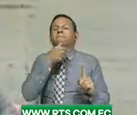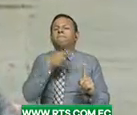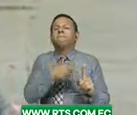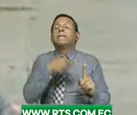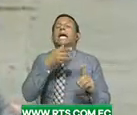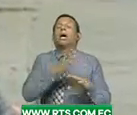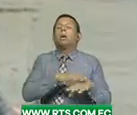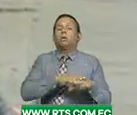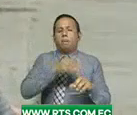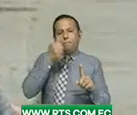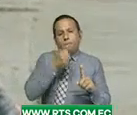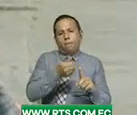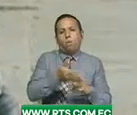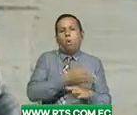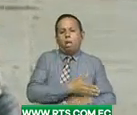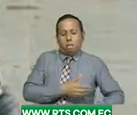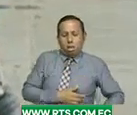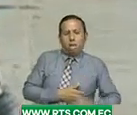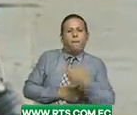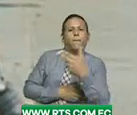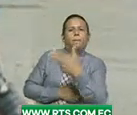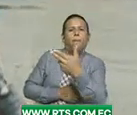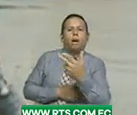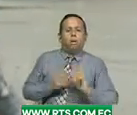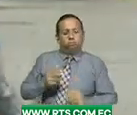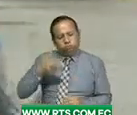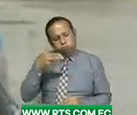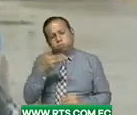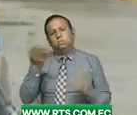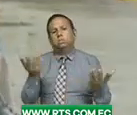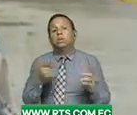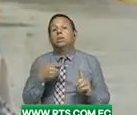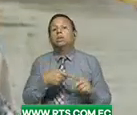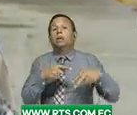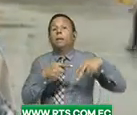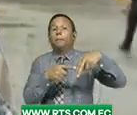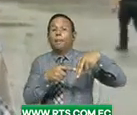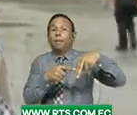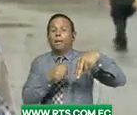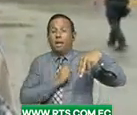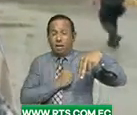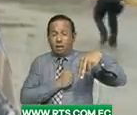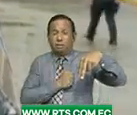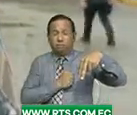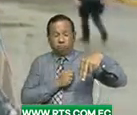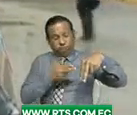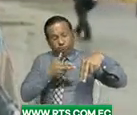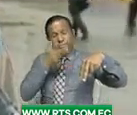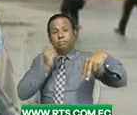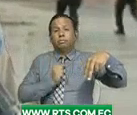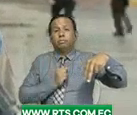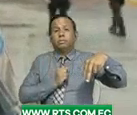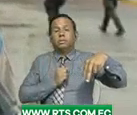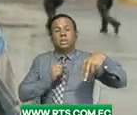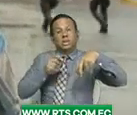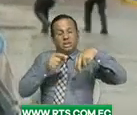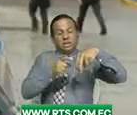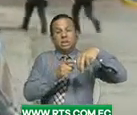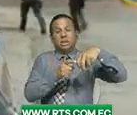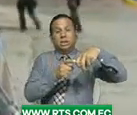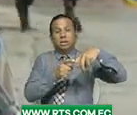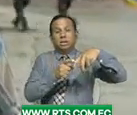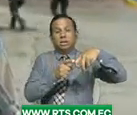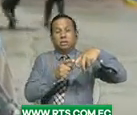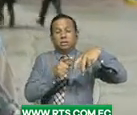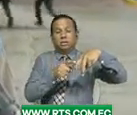que realizó los disparos en contra del servidor policial. Fue directamente con una herida al nivel de la pierna derecha, a la altura de la rodilla,